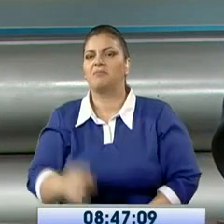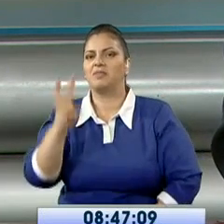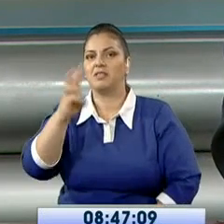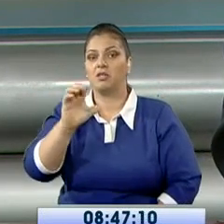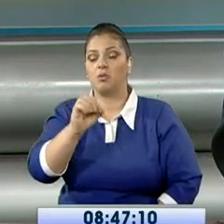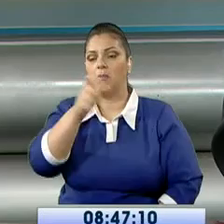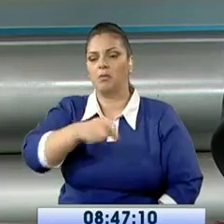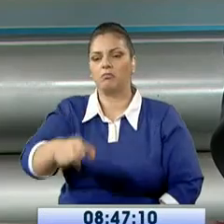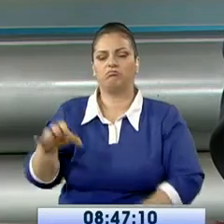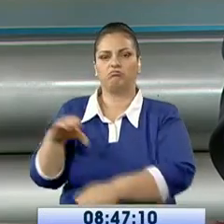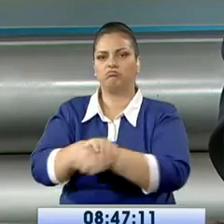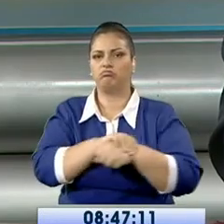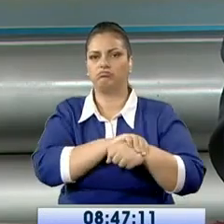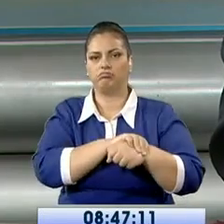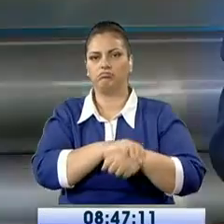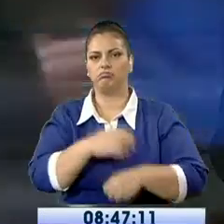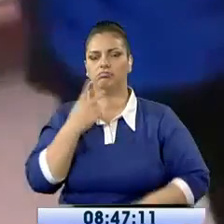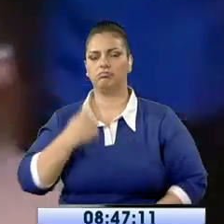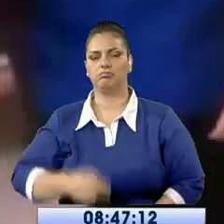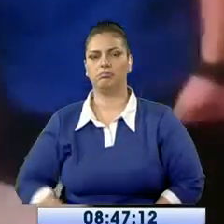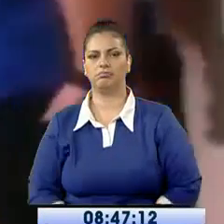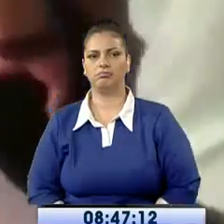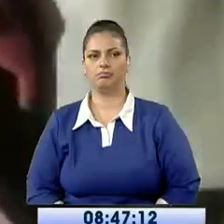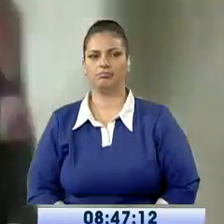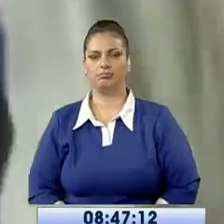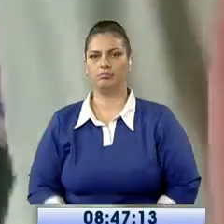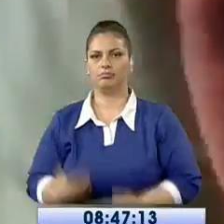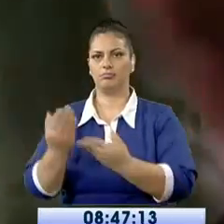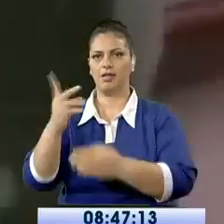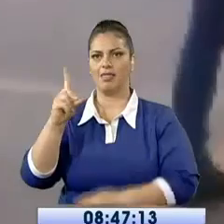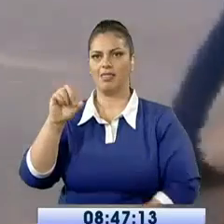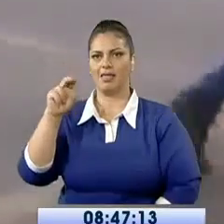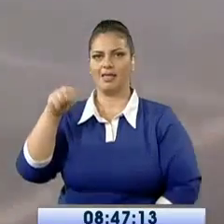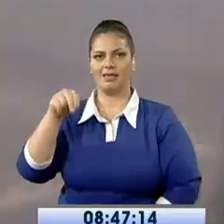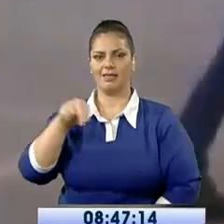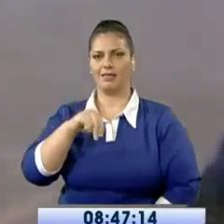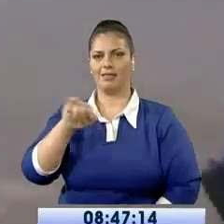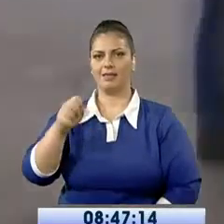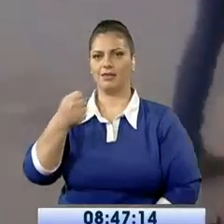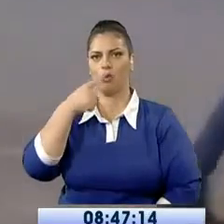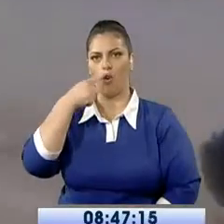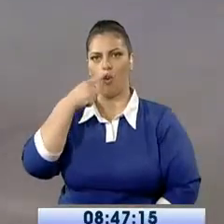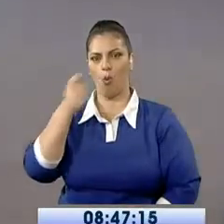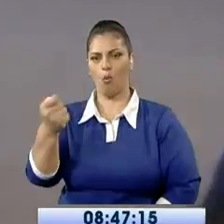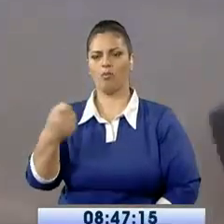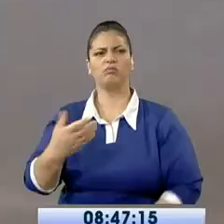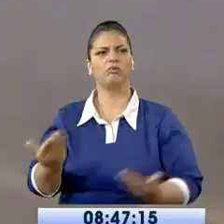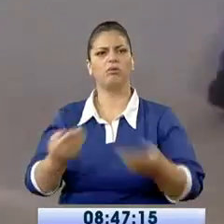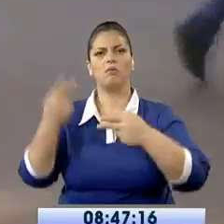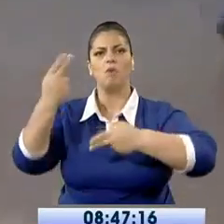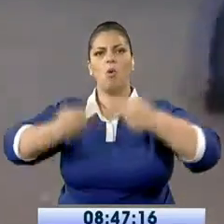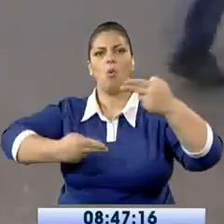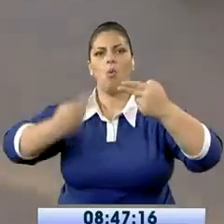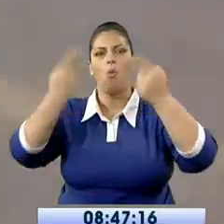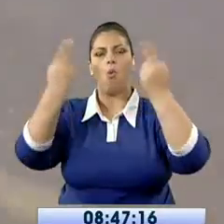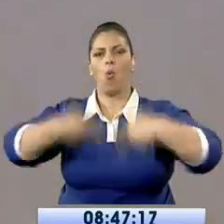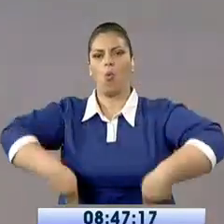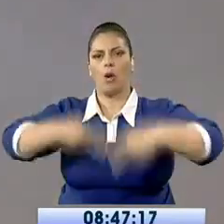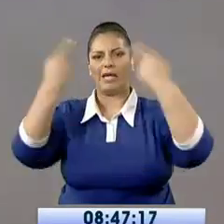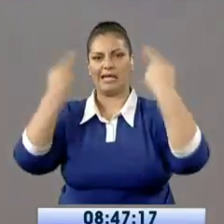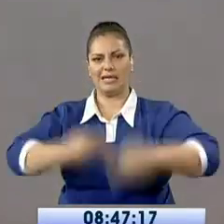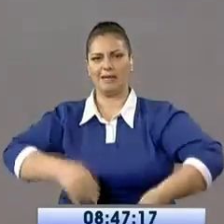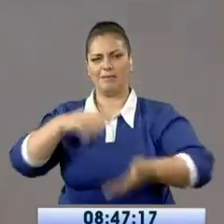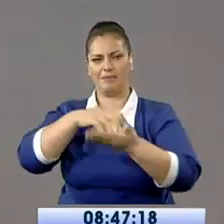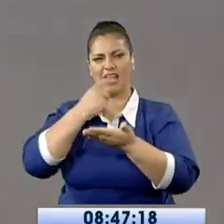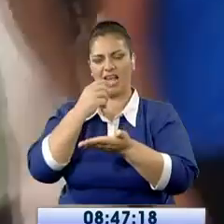delitos. A Denise M., elementos del bloque de búsqueda lo ubicaron en Huaquillas. Según las investigaciones, se dedicaba al comercio en